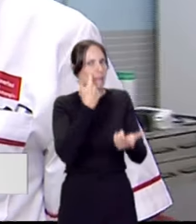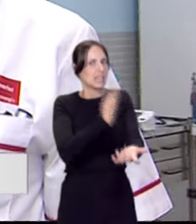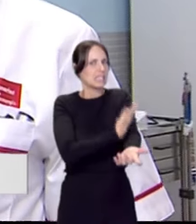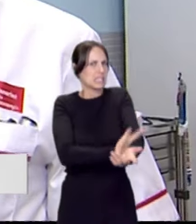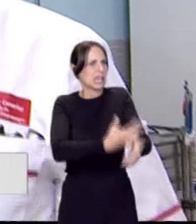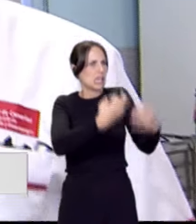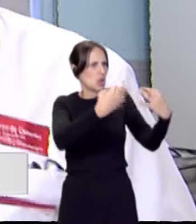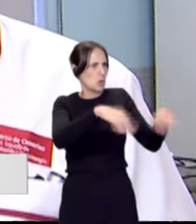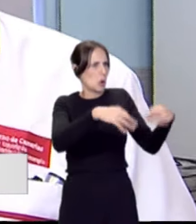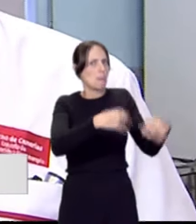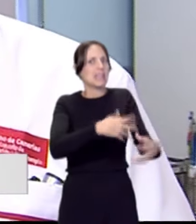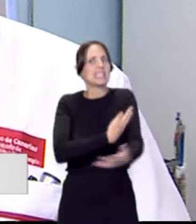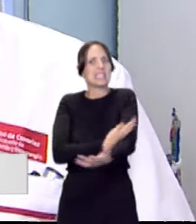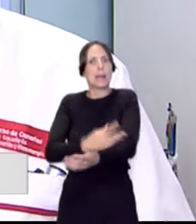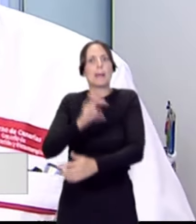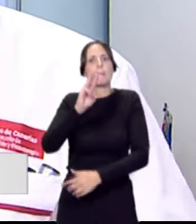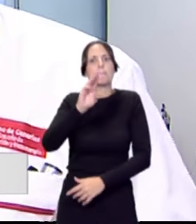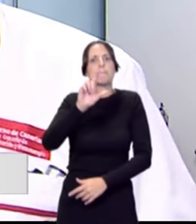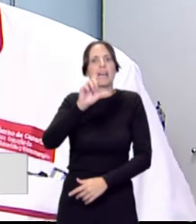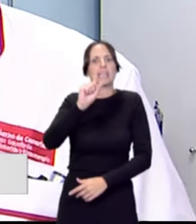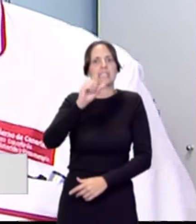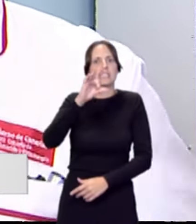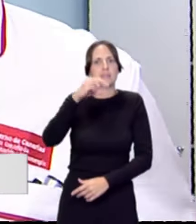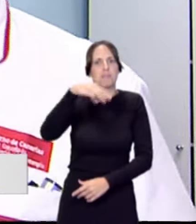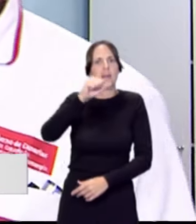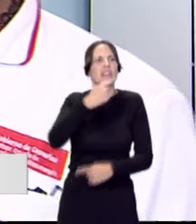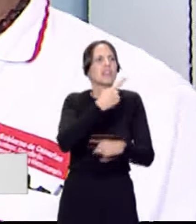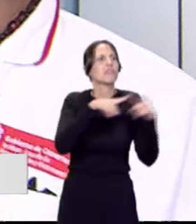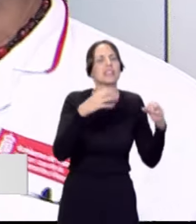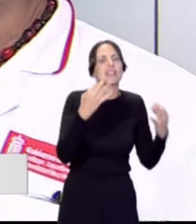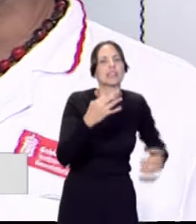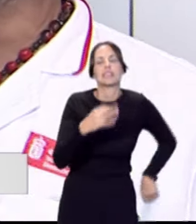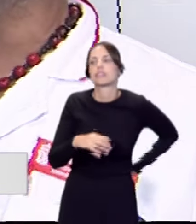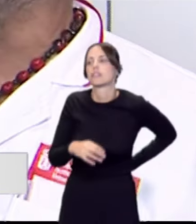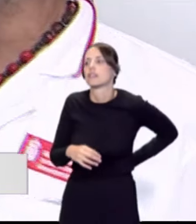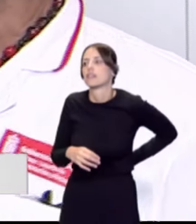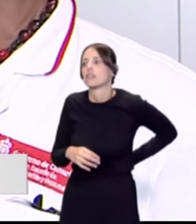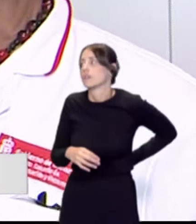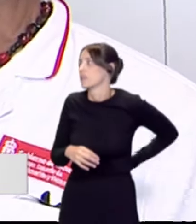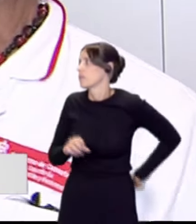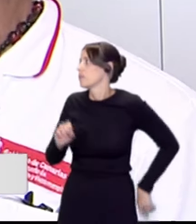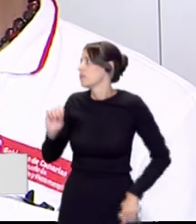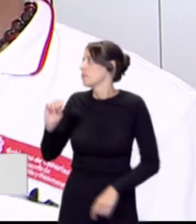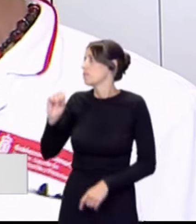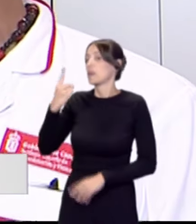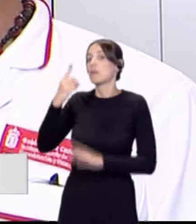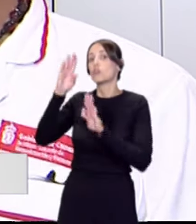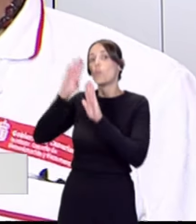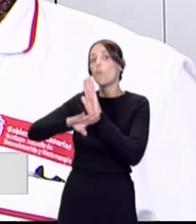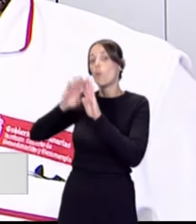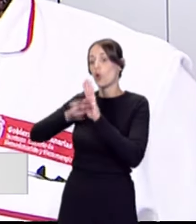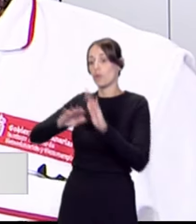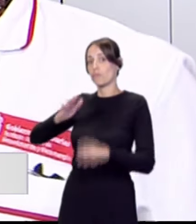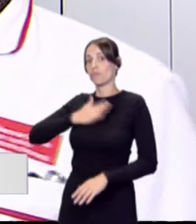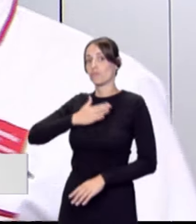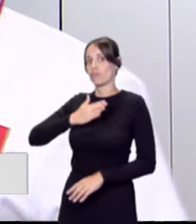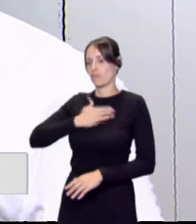convencional a lo que es una donación de plasma? Bueno, la diferencia principal es que, primero, es un programa que tenemos nosotros que se está